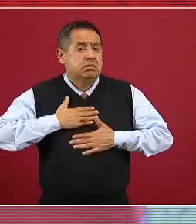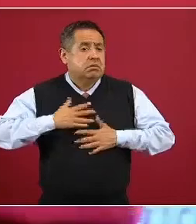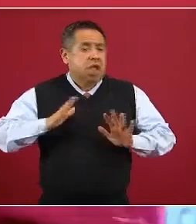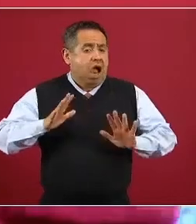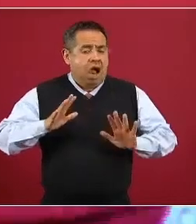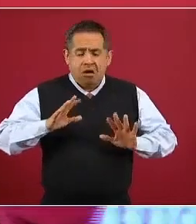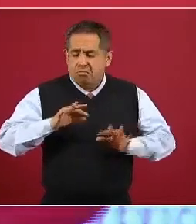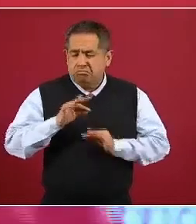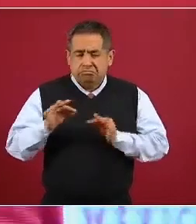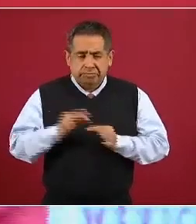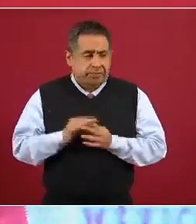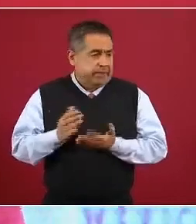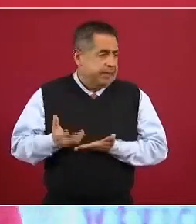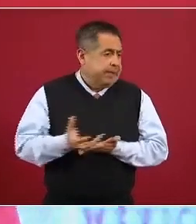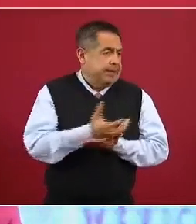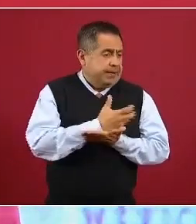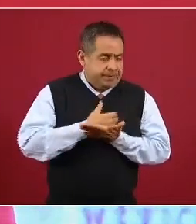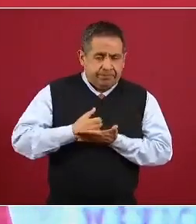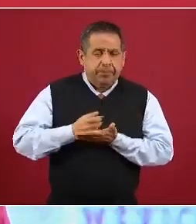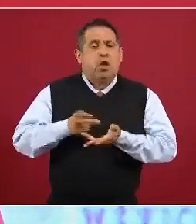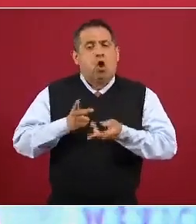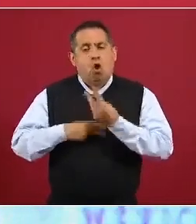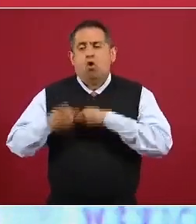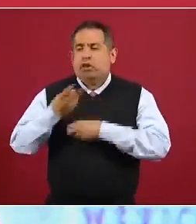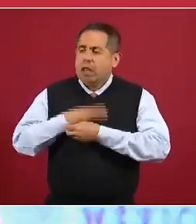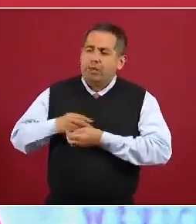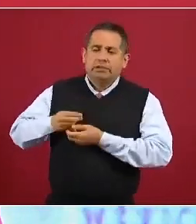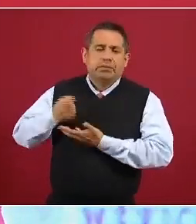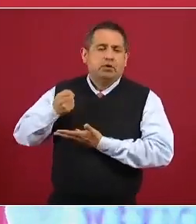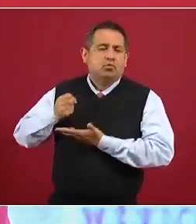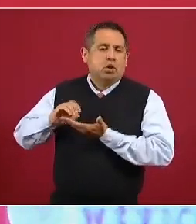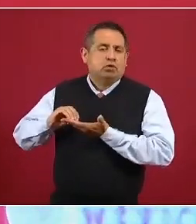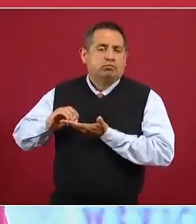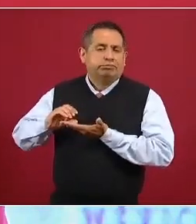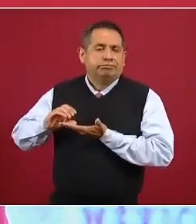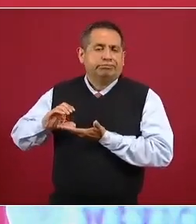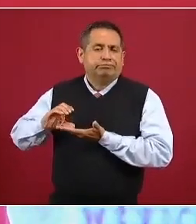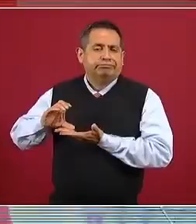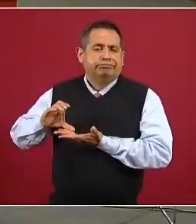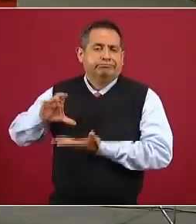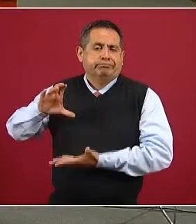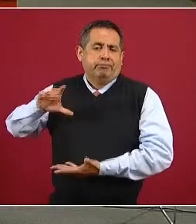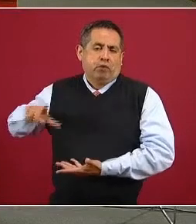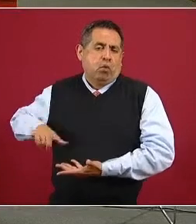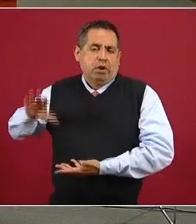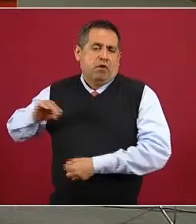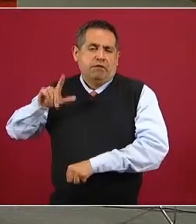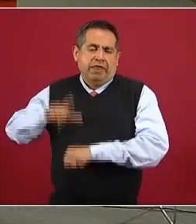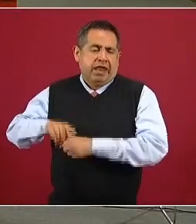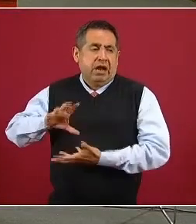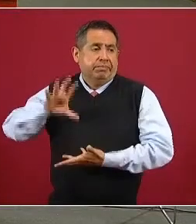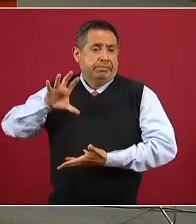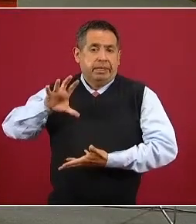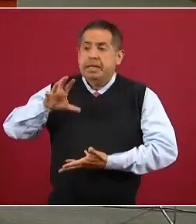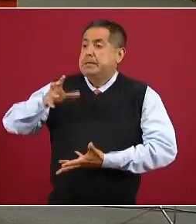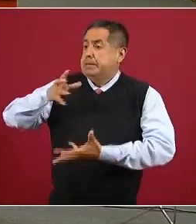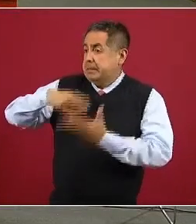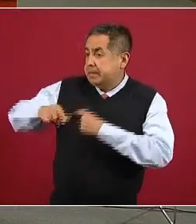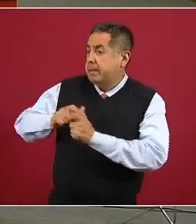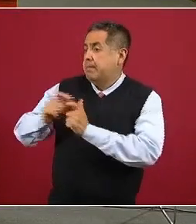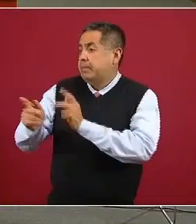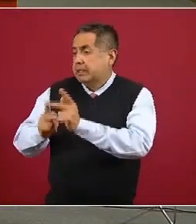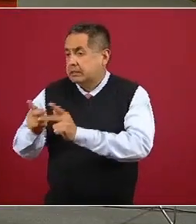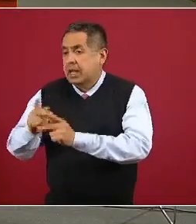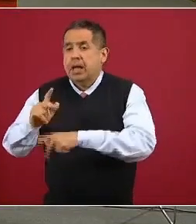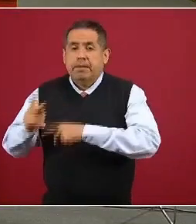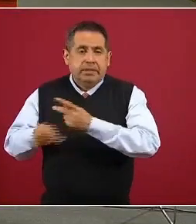de la tesorería pues entra nuevamente al presupuesto del gobierno federal. Por eso es que tienen que poner